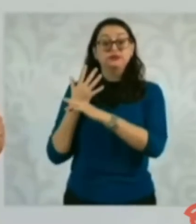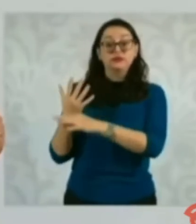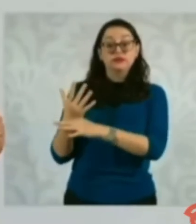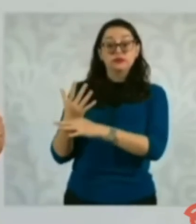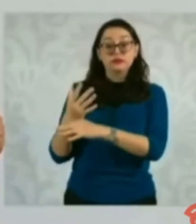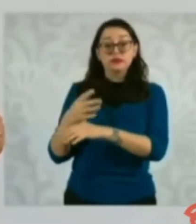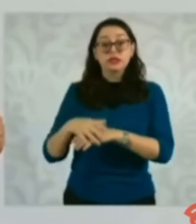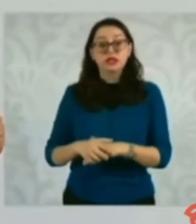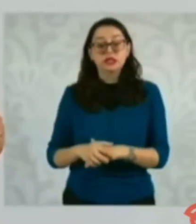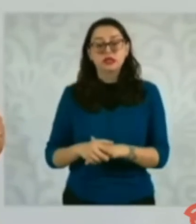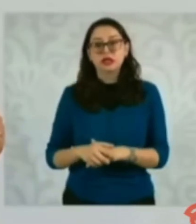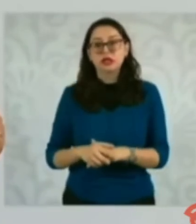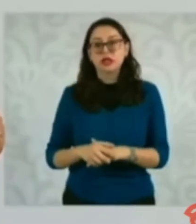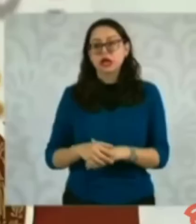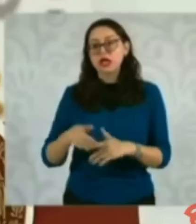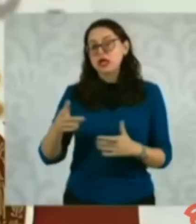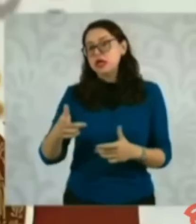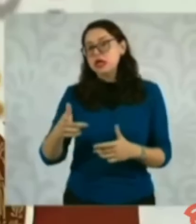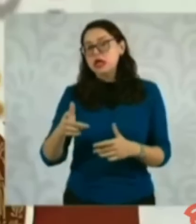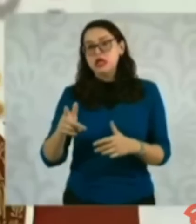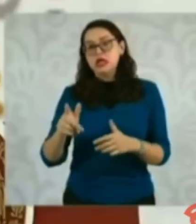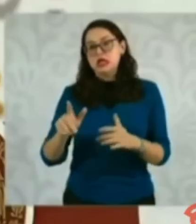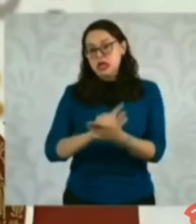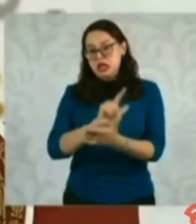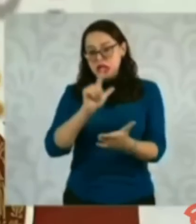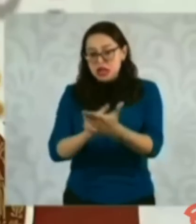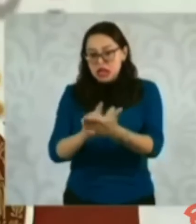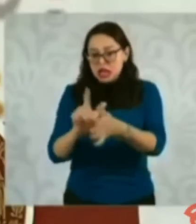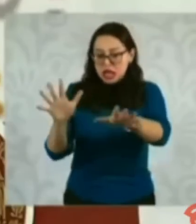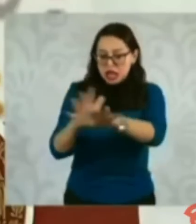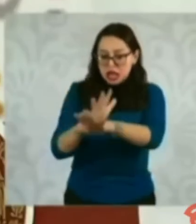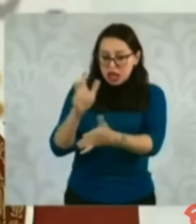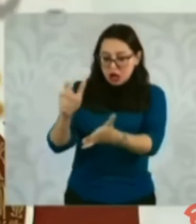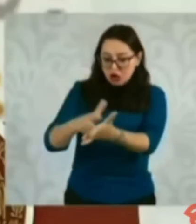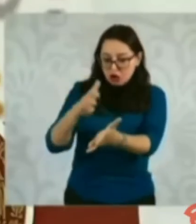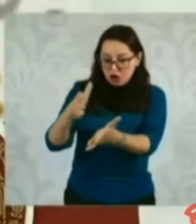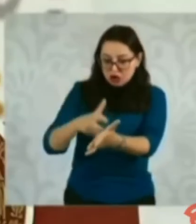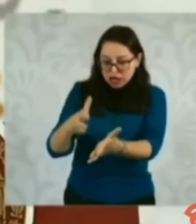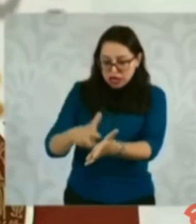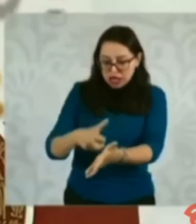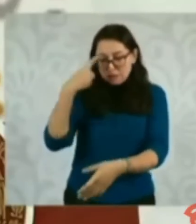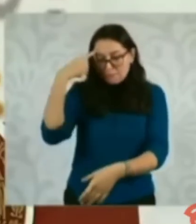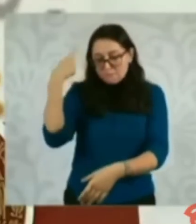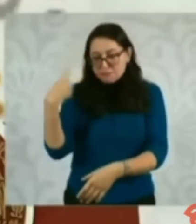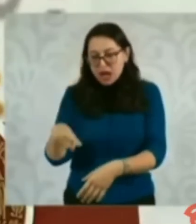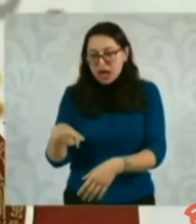como terrorismo, que justamente lo que busca es intervención.